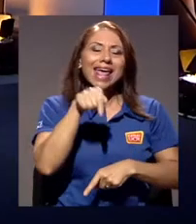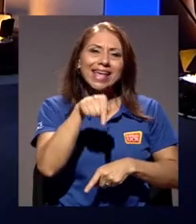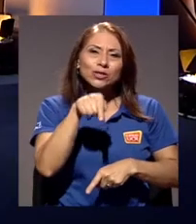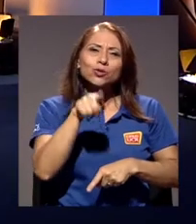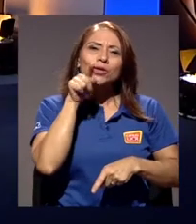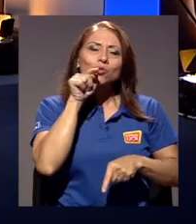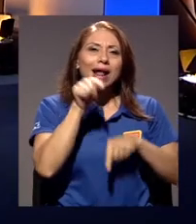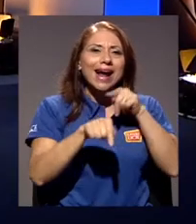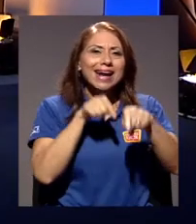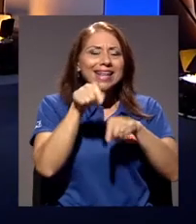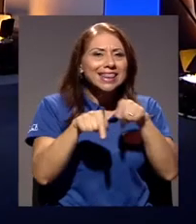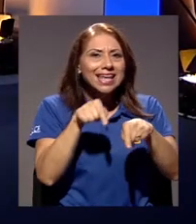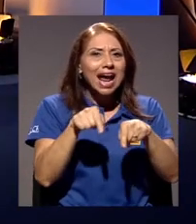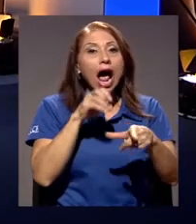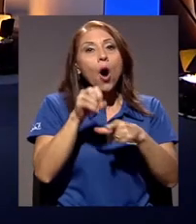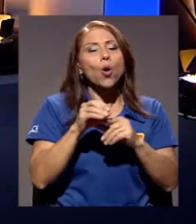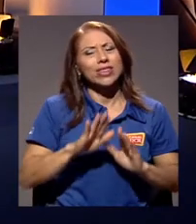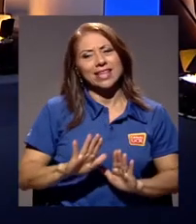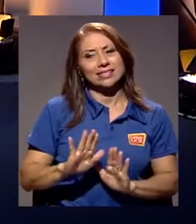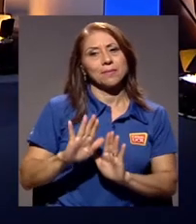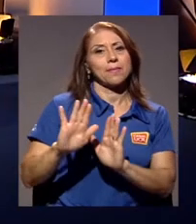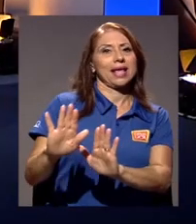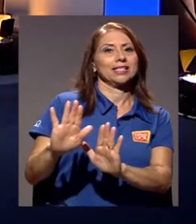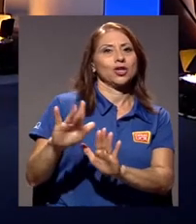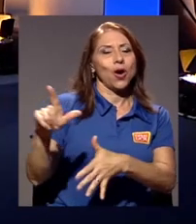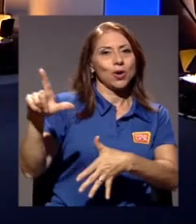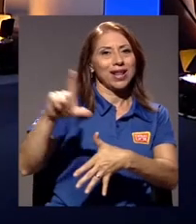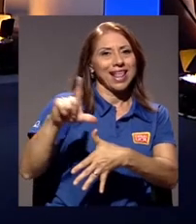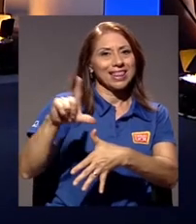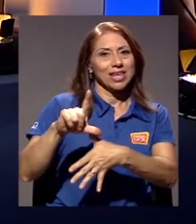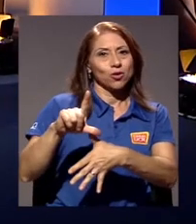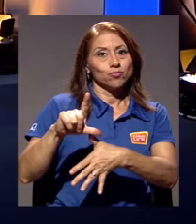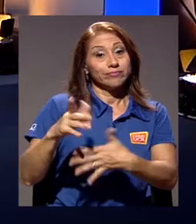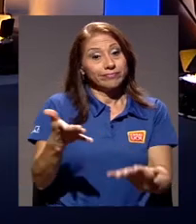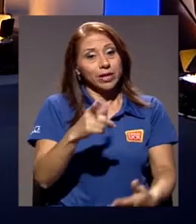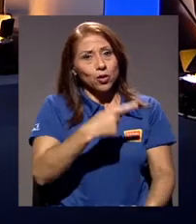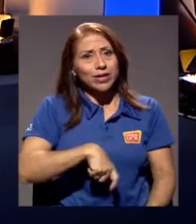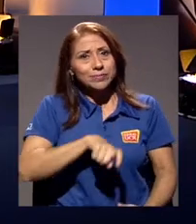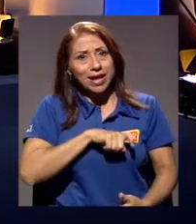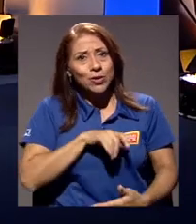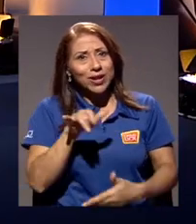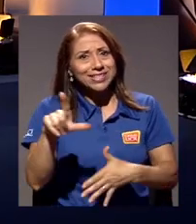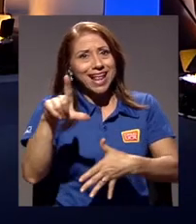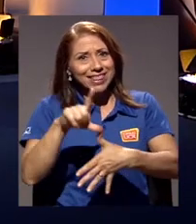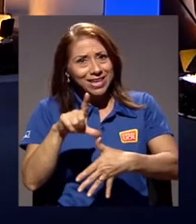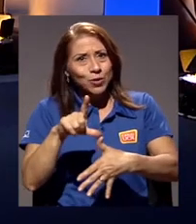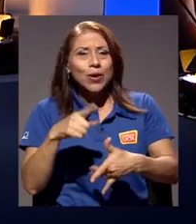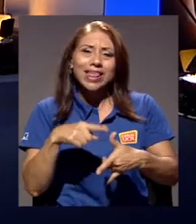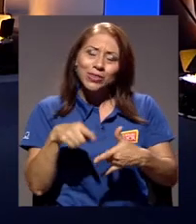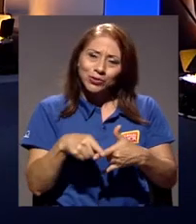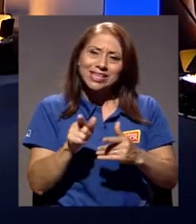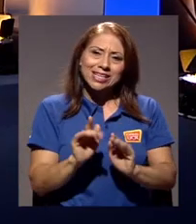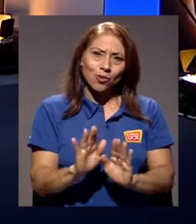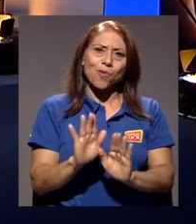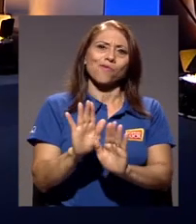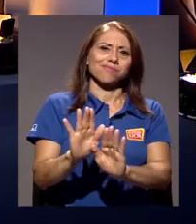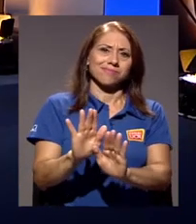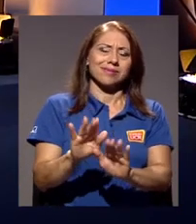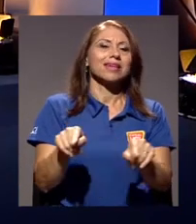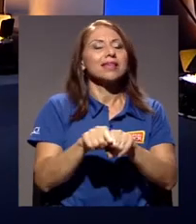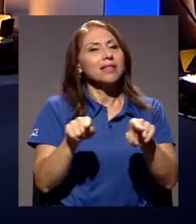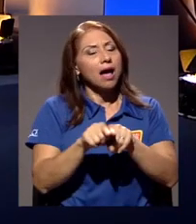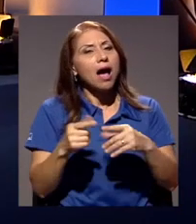desprecio a lo que es latino en tanto lo español el latino y una ponderación de